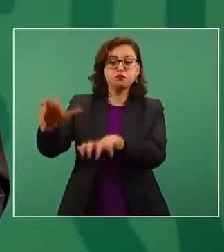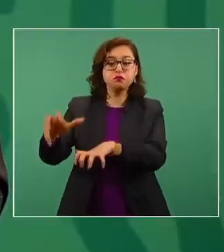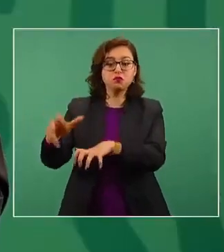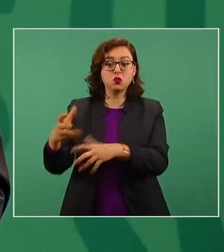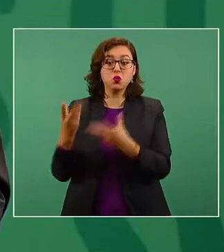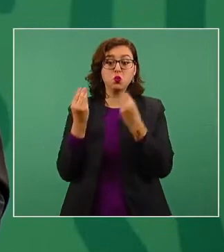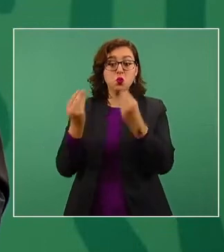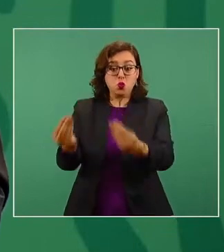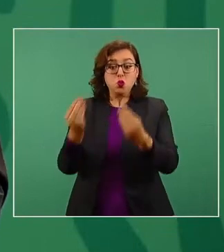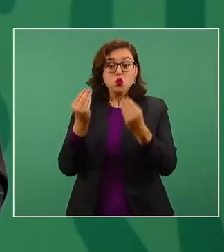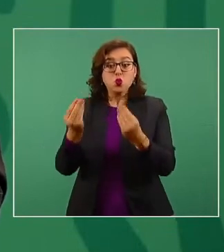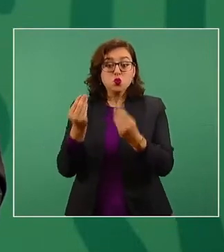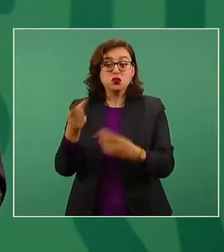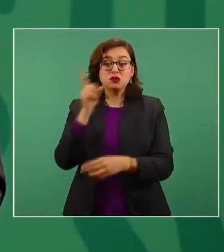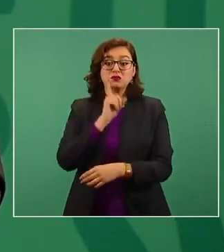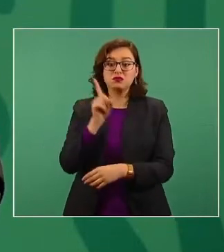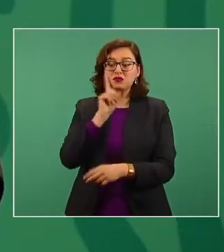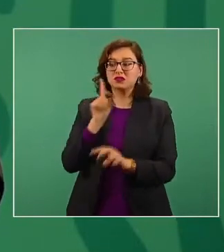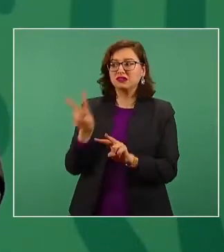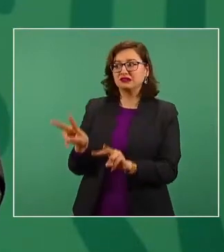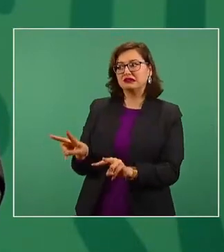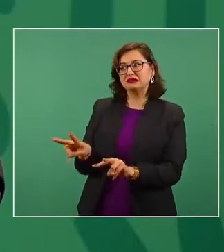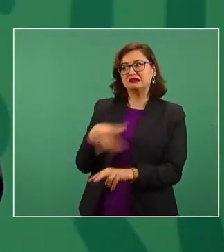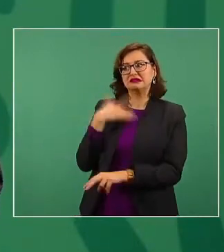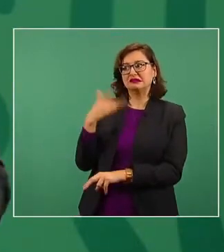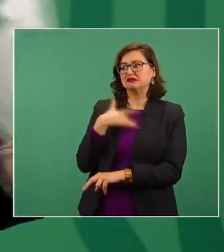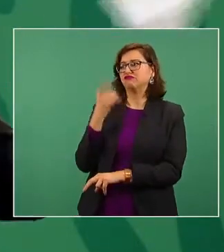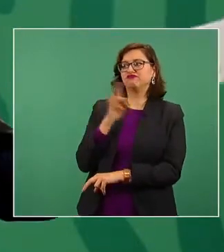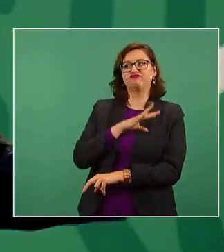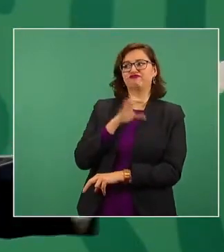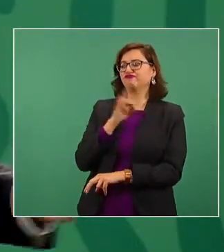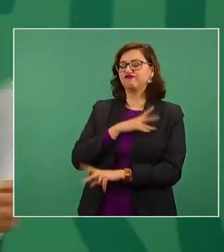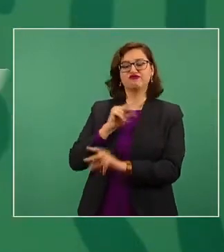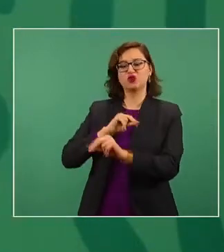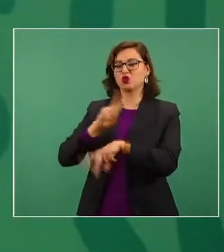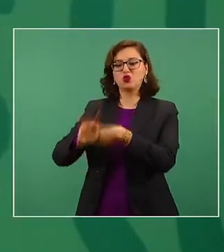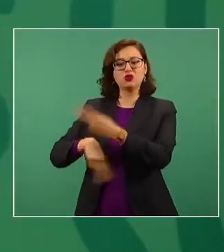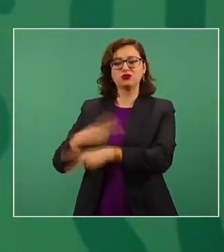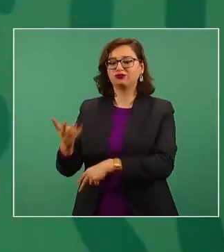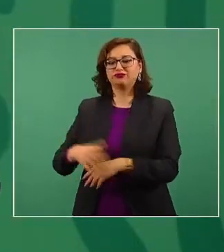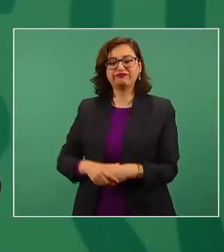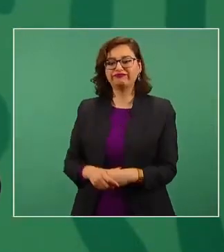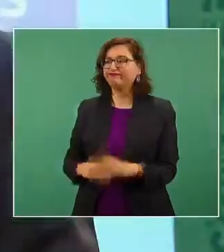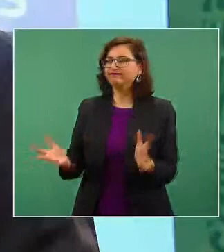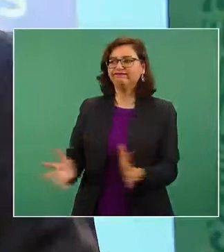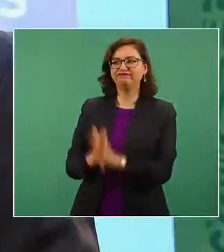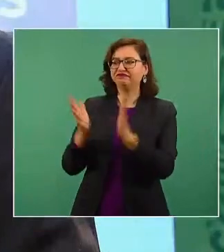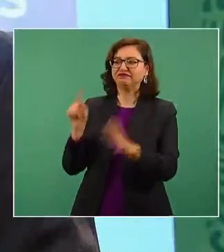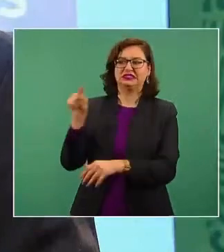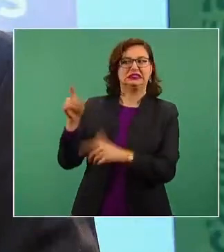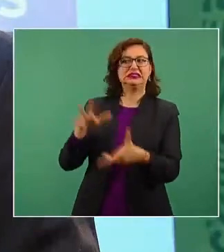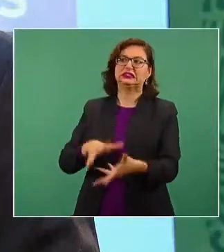si hay miedo, pues no participan.